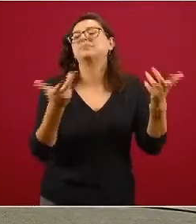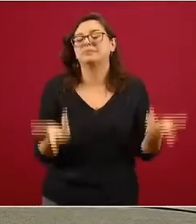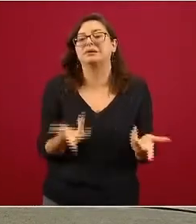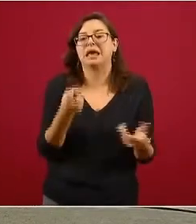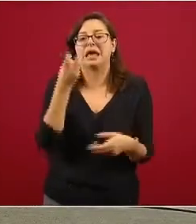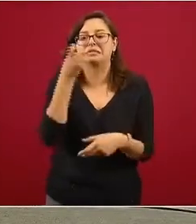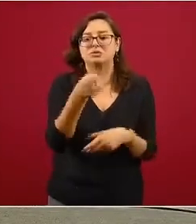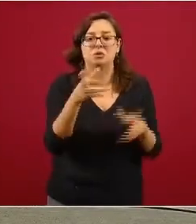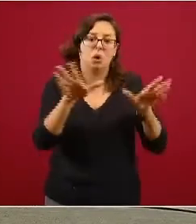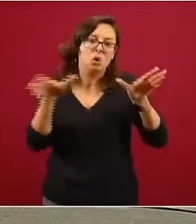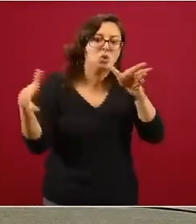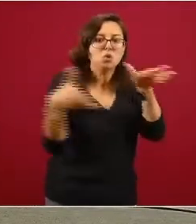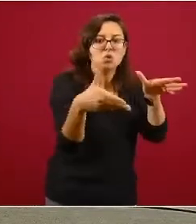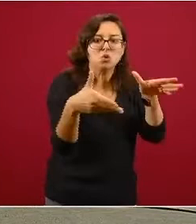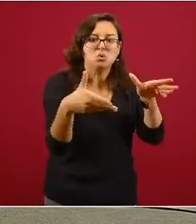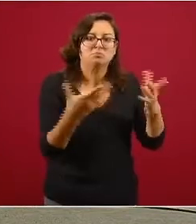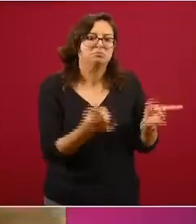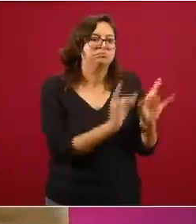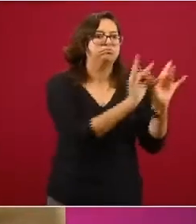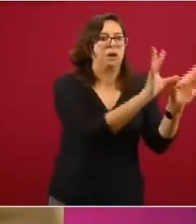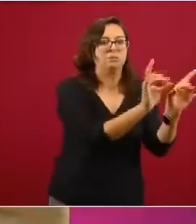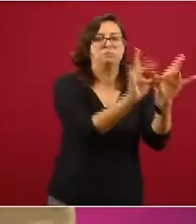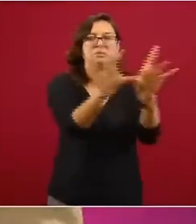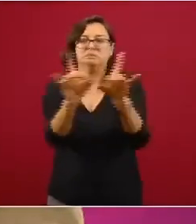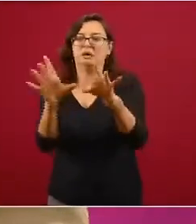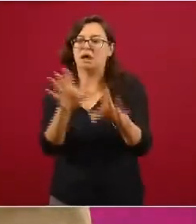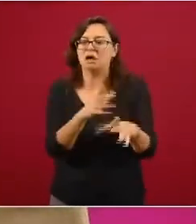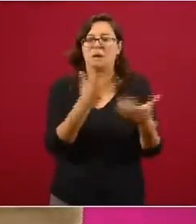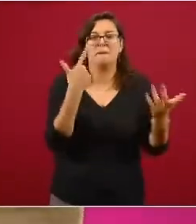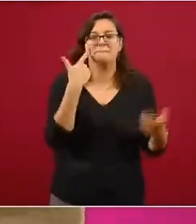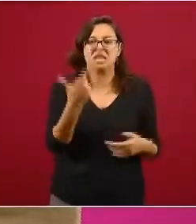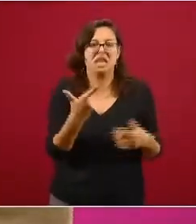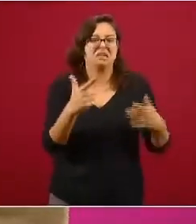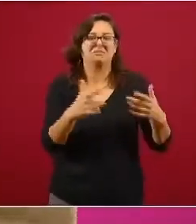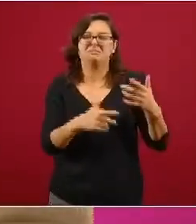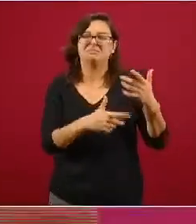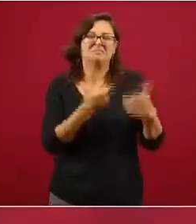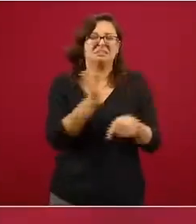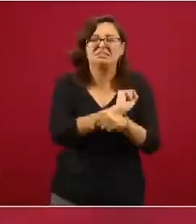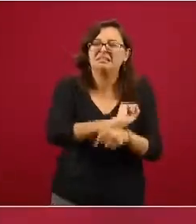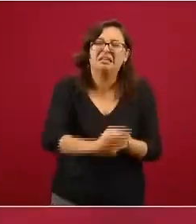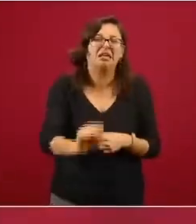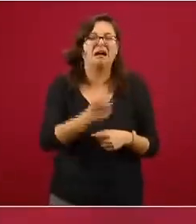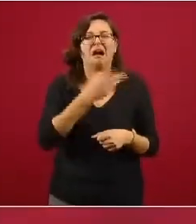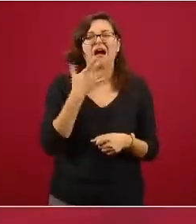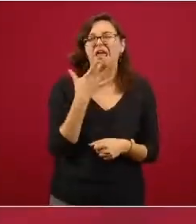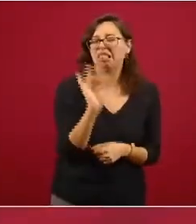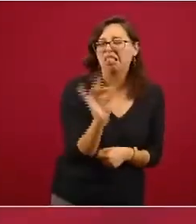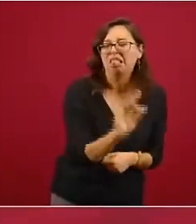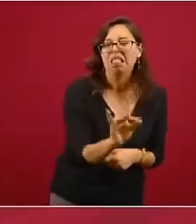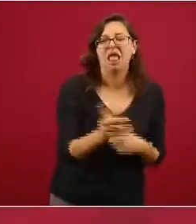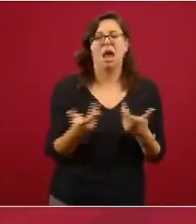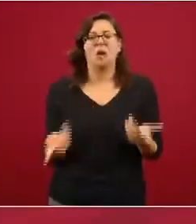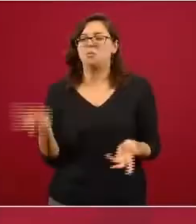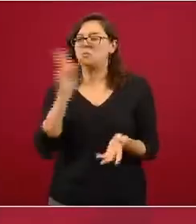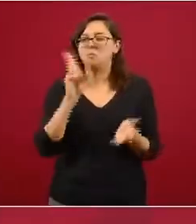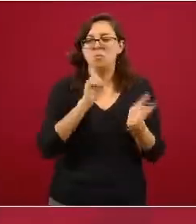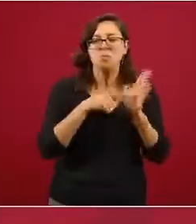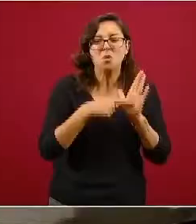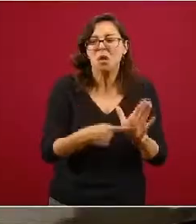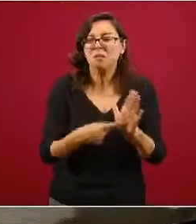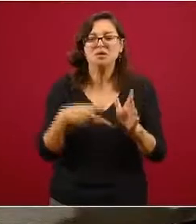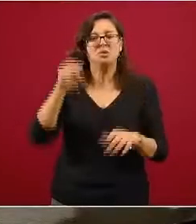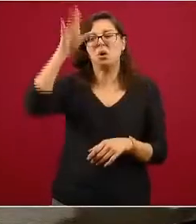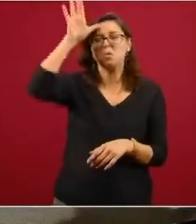y la concentran en estos fenómenos de contraposición, encono, simplismo, negar la evidencia, etcétera,